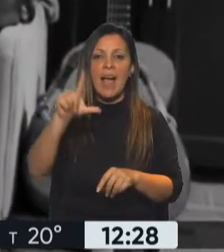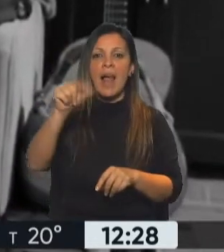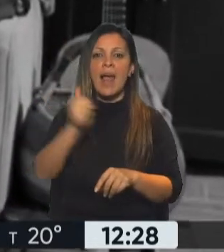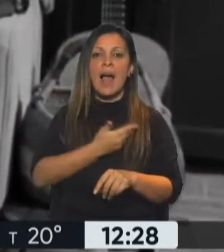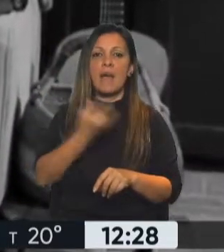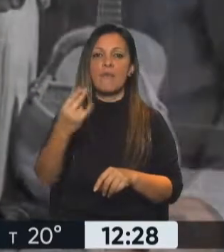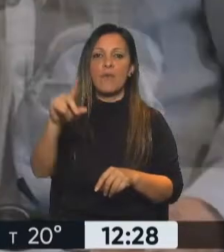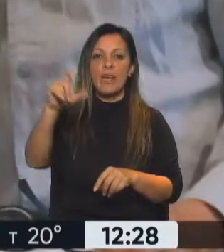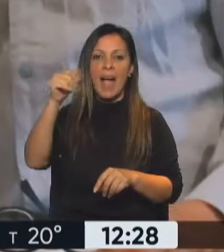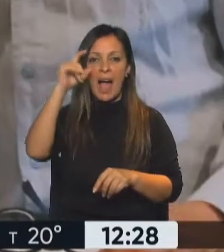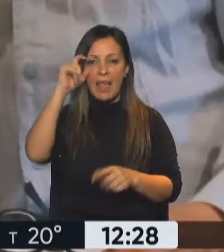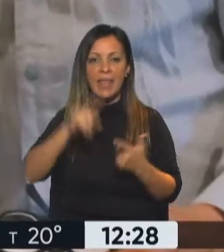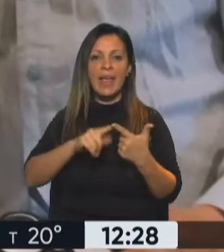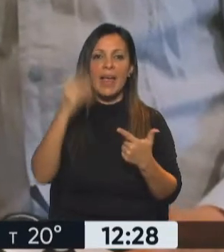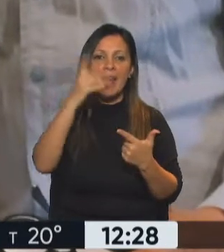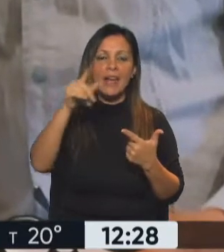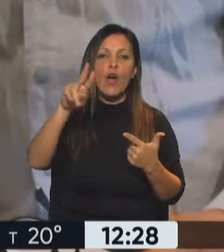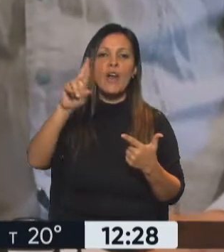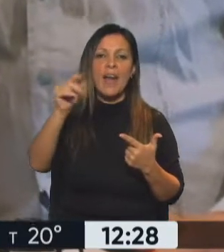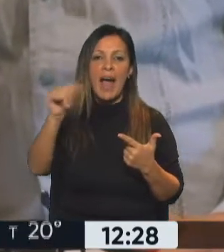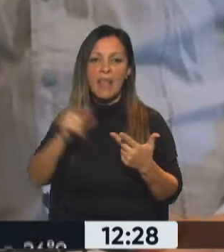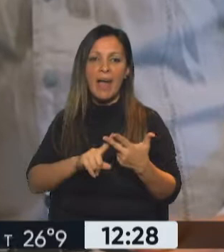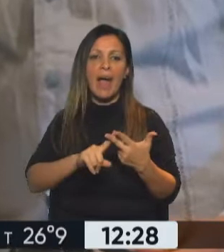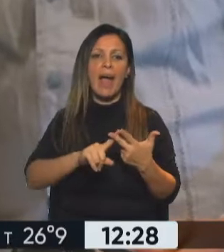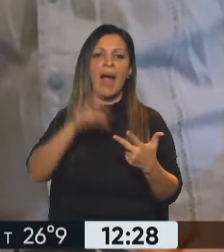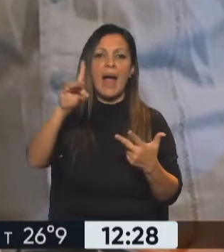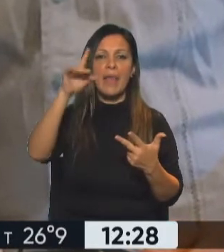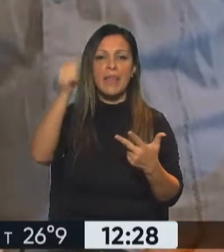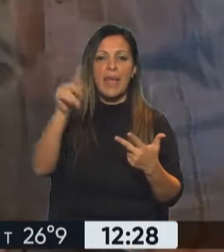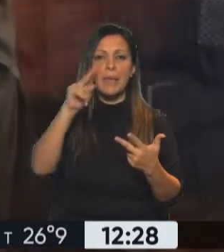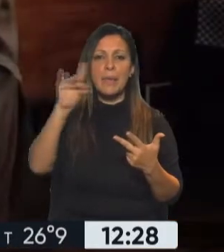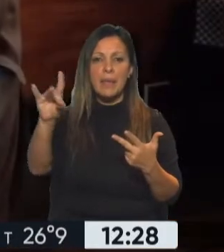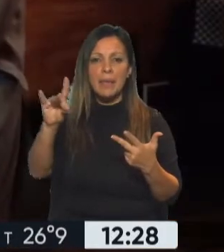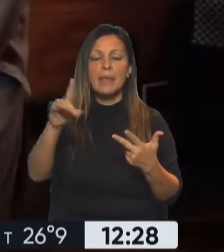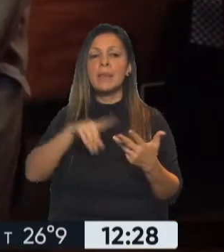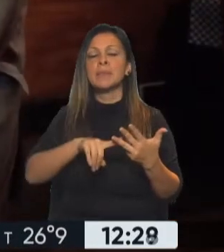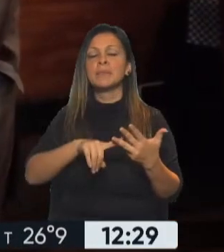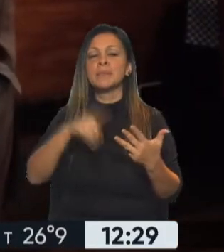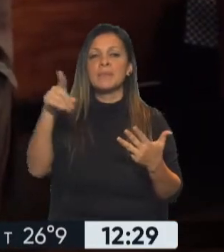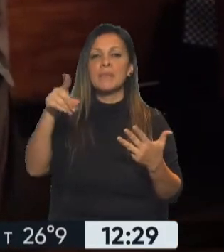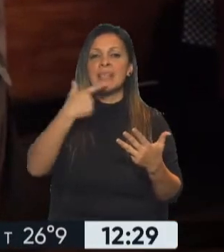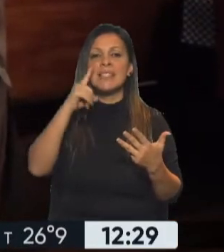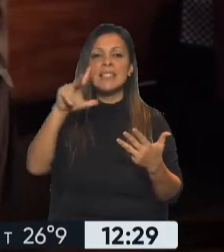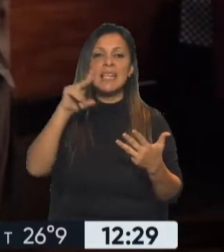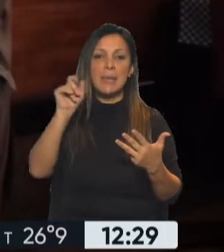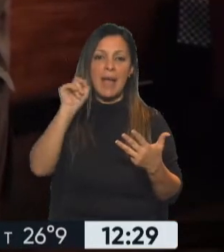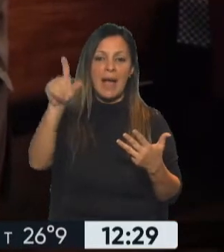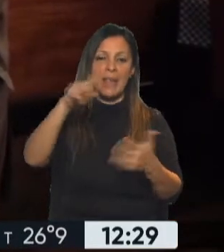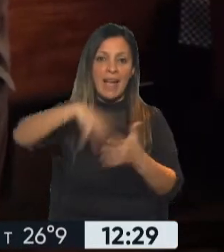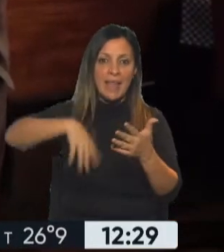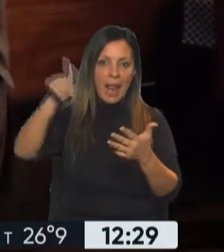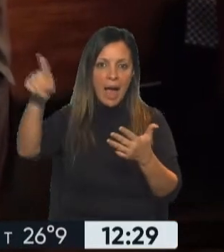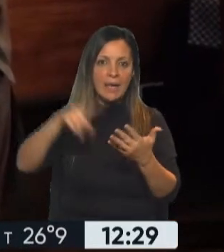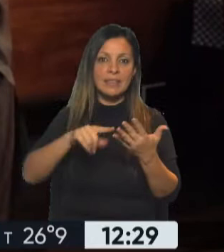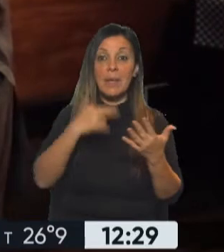Drexler, al Negro Rada, a David Byrne, a Silvia Pérez Cruz, la catalana, a